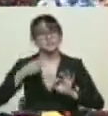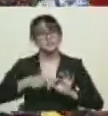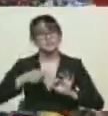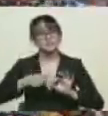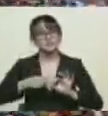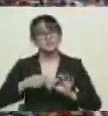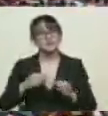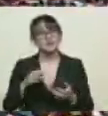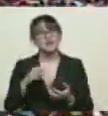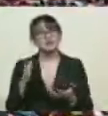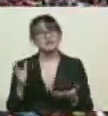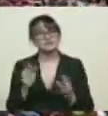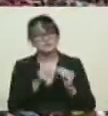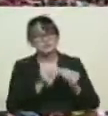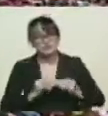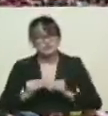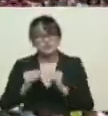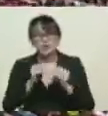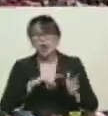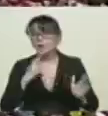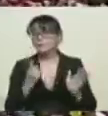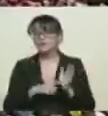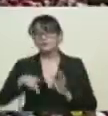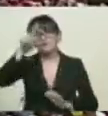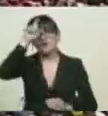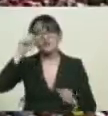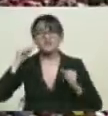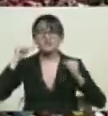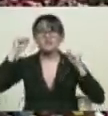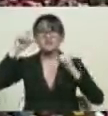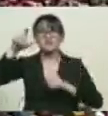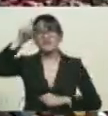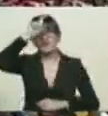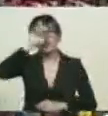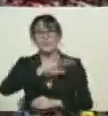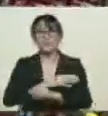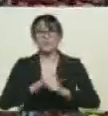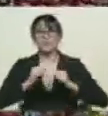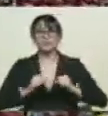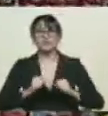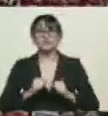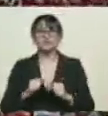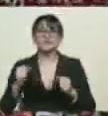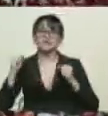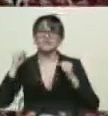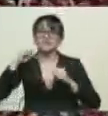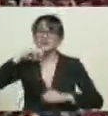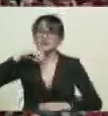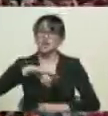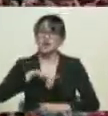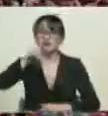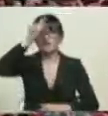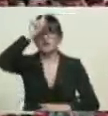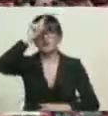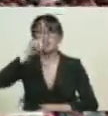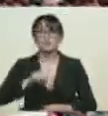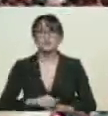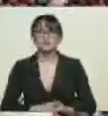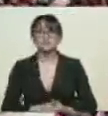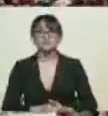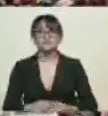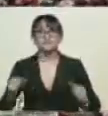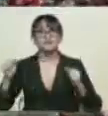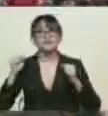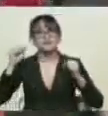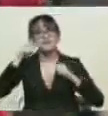y por la recuperación de Falcón. ¡Que viva el Falcón Potencia! ¡Que viva la historia de Falcón! ¡Que viva